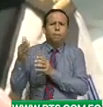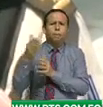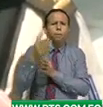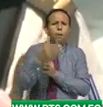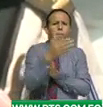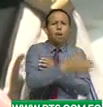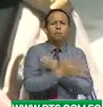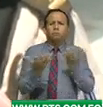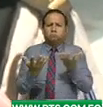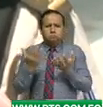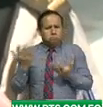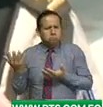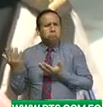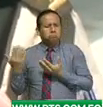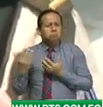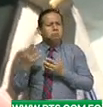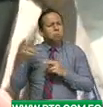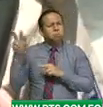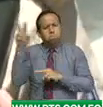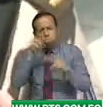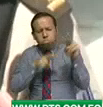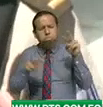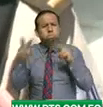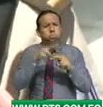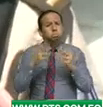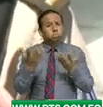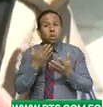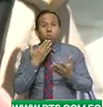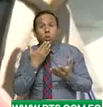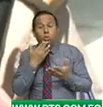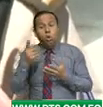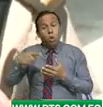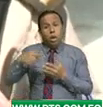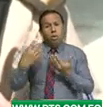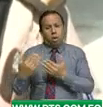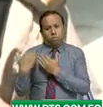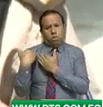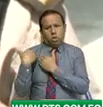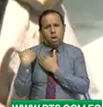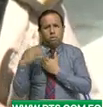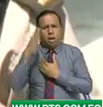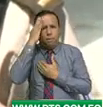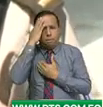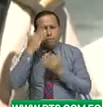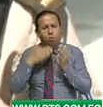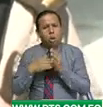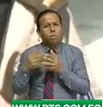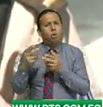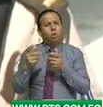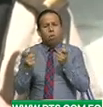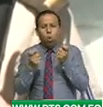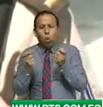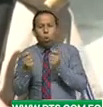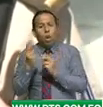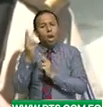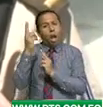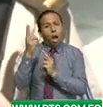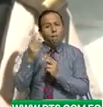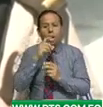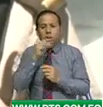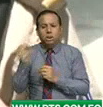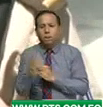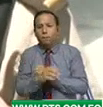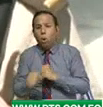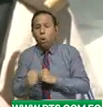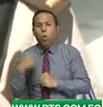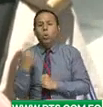institucionalmente, justamente cada quien el control también de sus competencias, como el control de armas y explosivos que les corresponde y nuestro contingente para